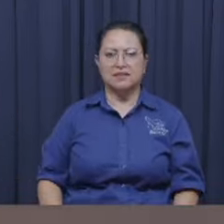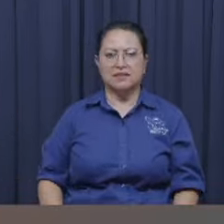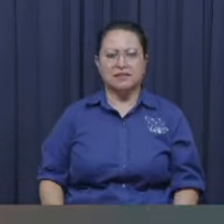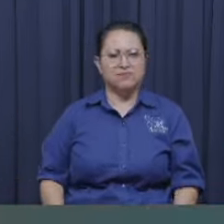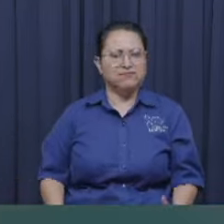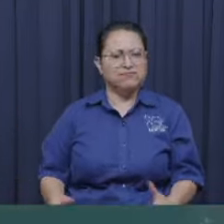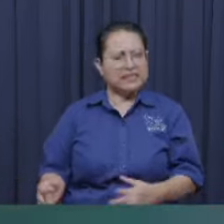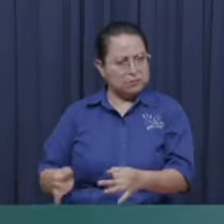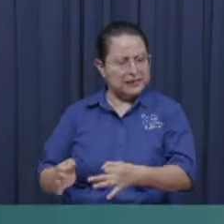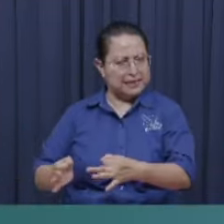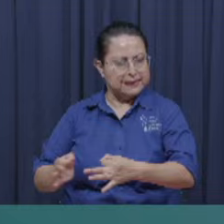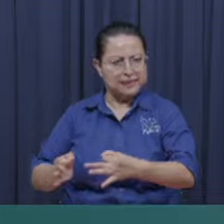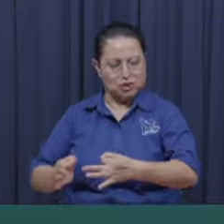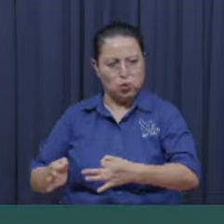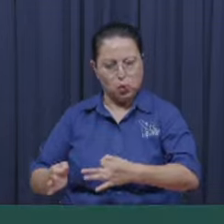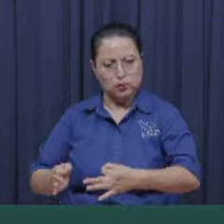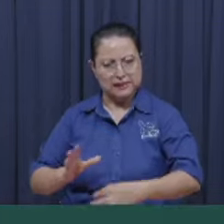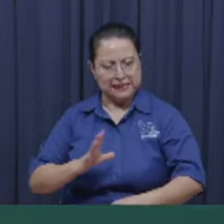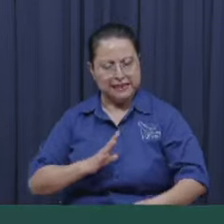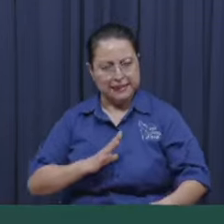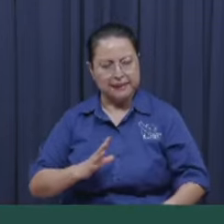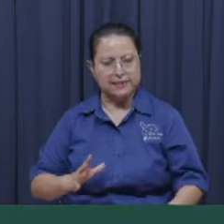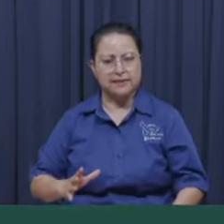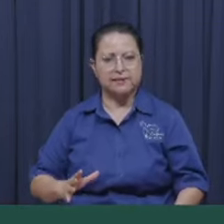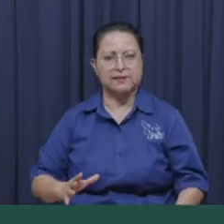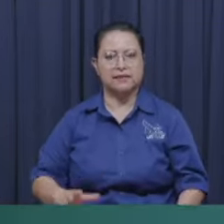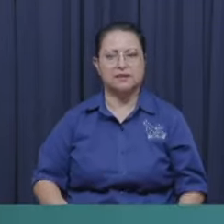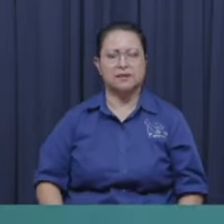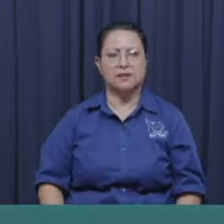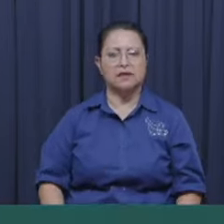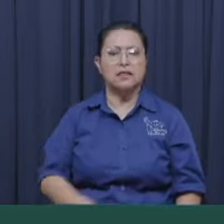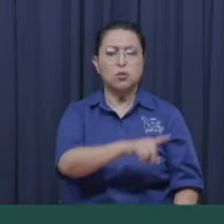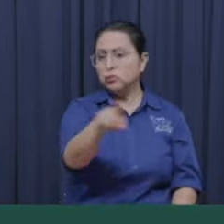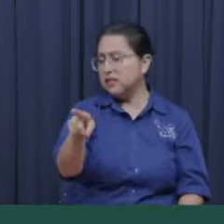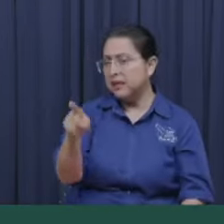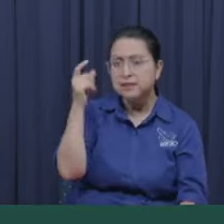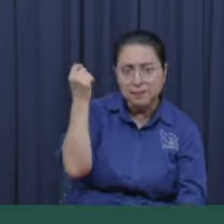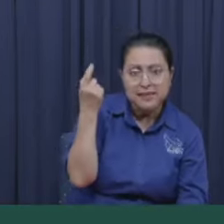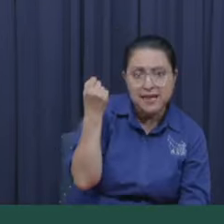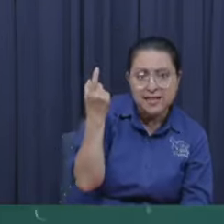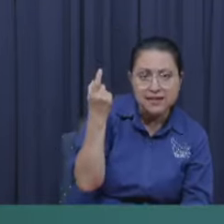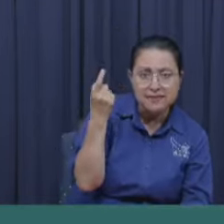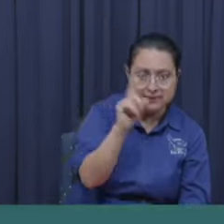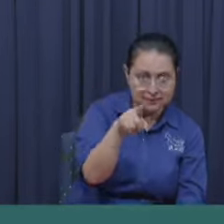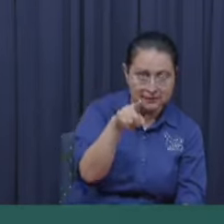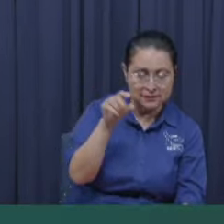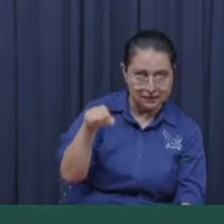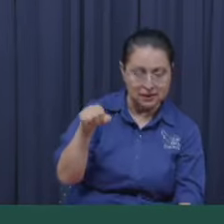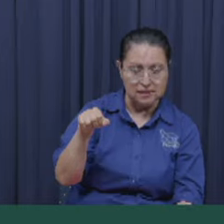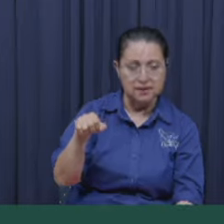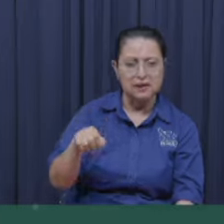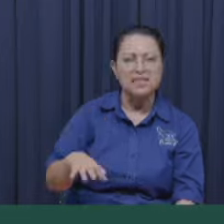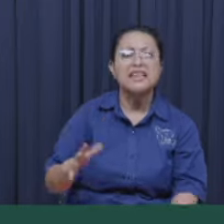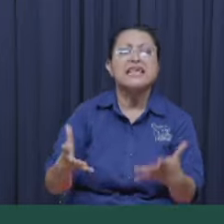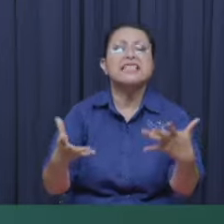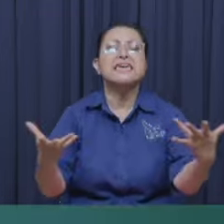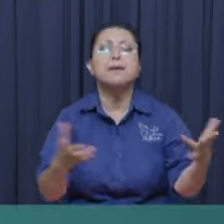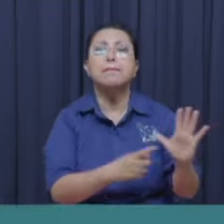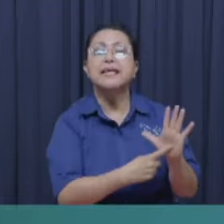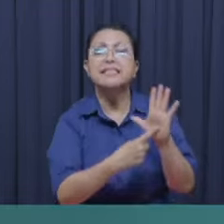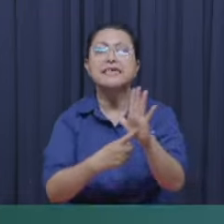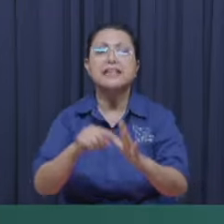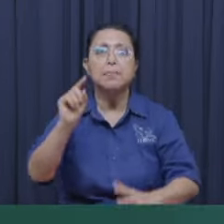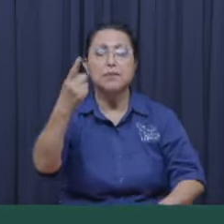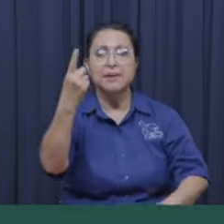Eso tiene que tener una explicación. Y no sé, para ver si me estoy dando a entender. ¿Quién es el que presenta el primer